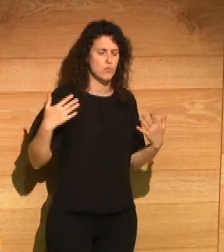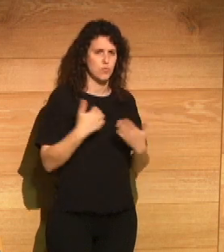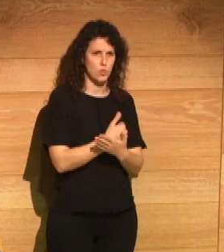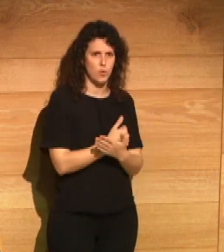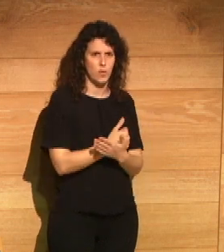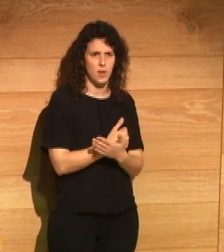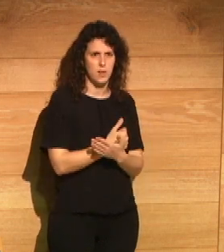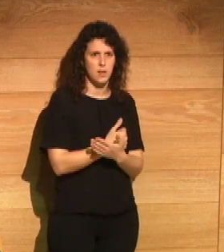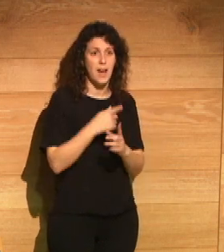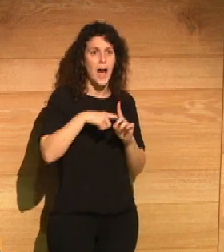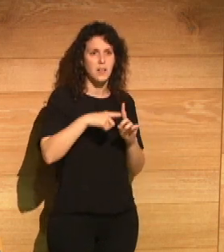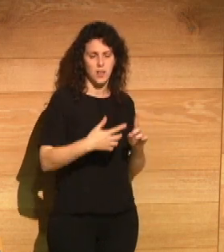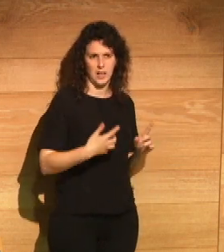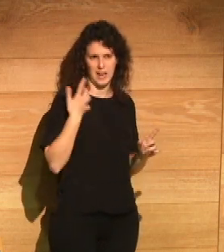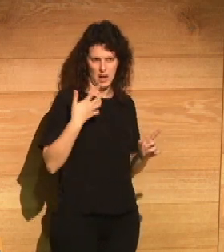resignación rabiosa,